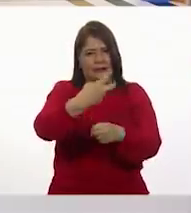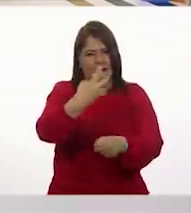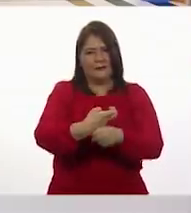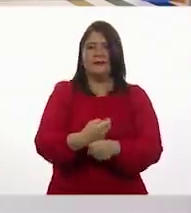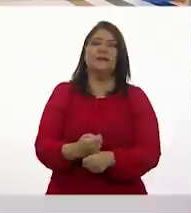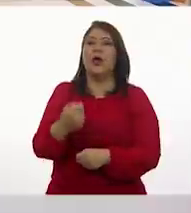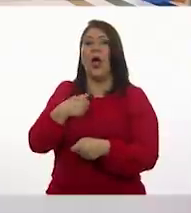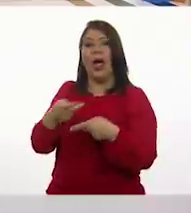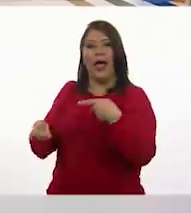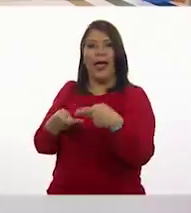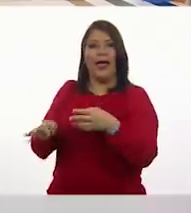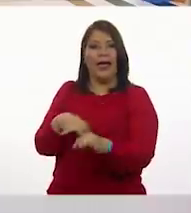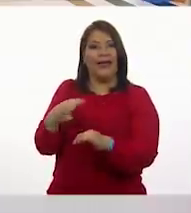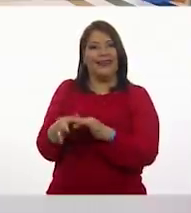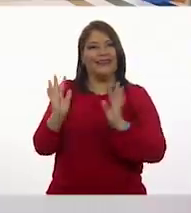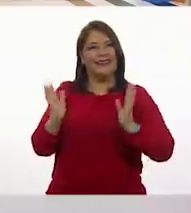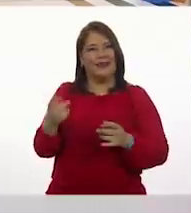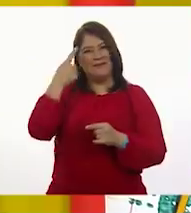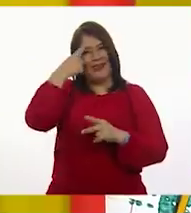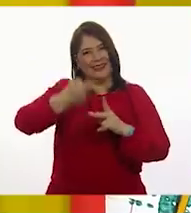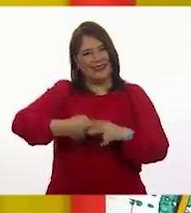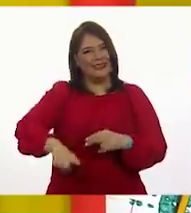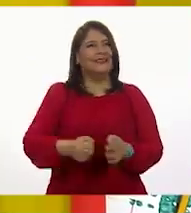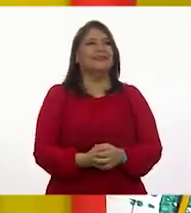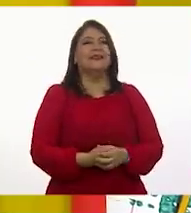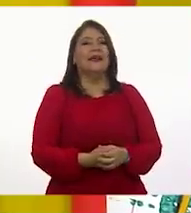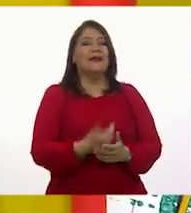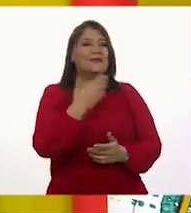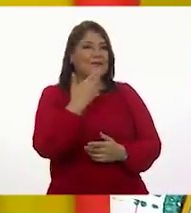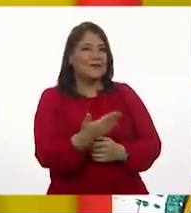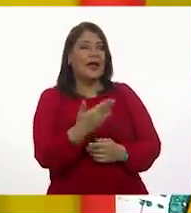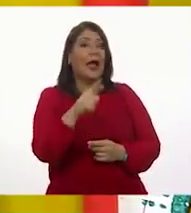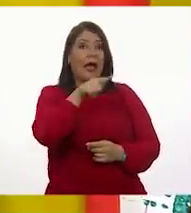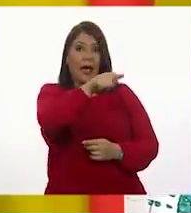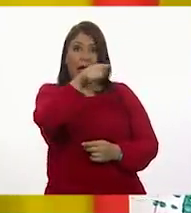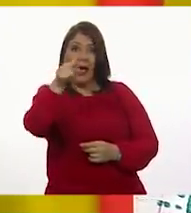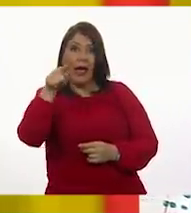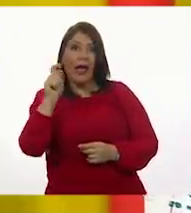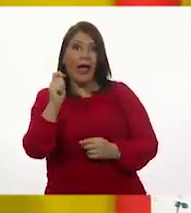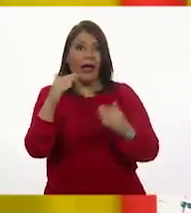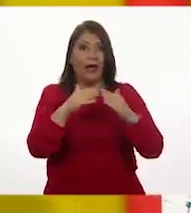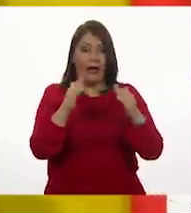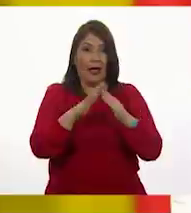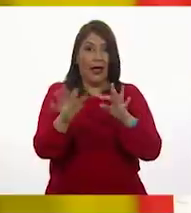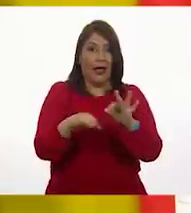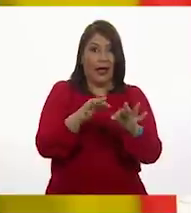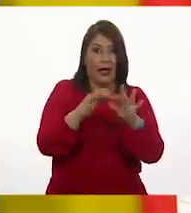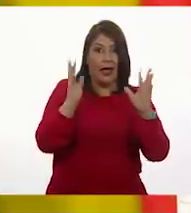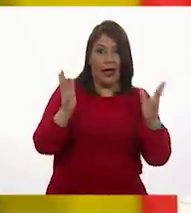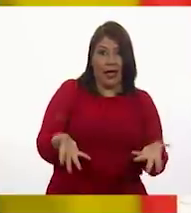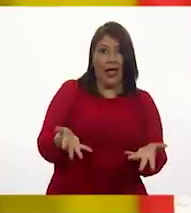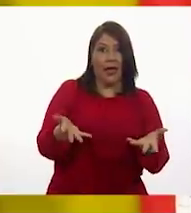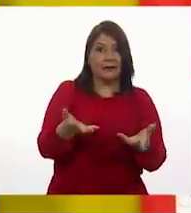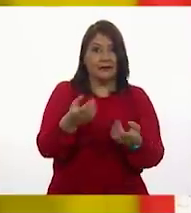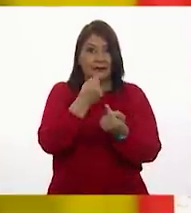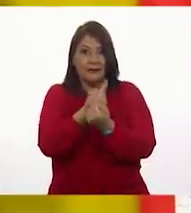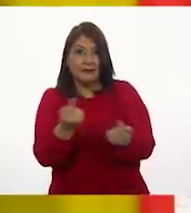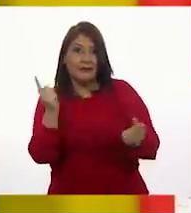y listo para comenzar. Qué bueno, Panchito. ¿Allá en casa están listas y listos, niñas y